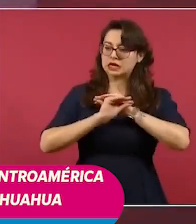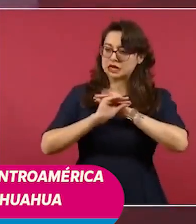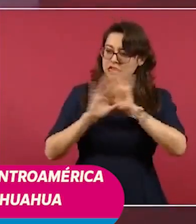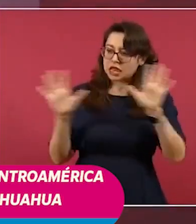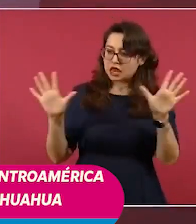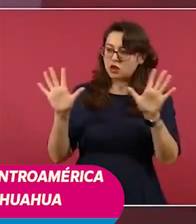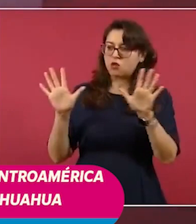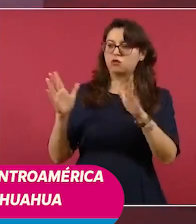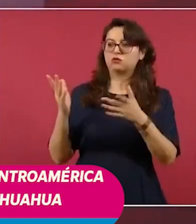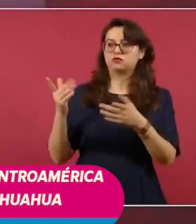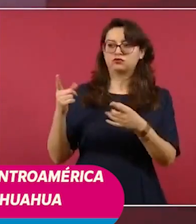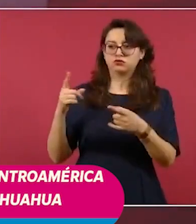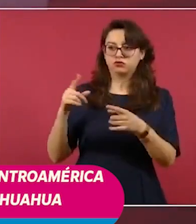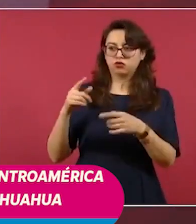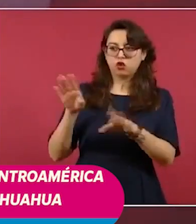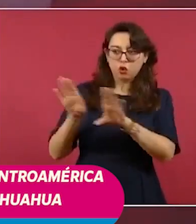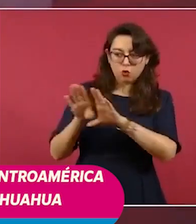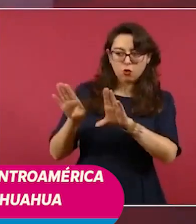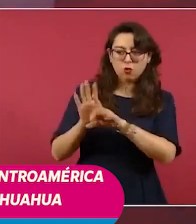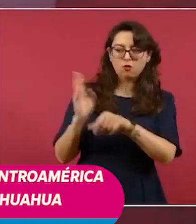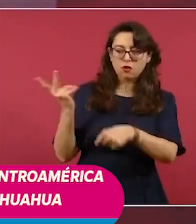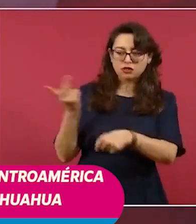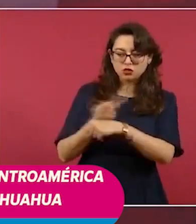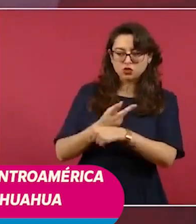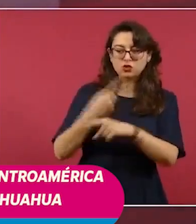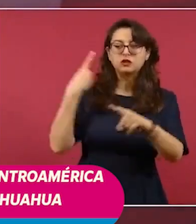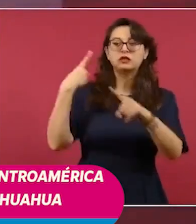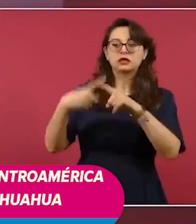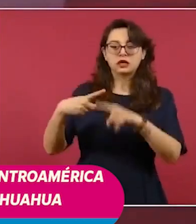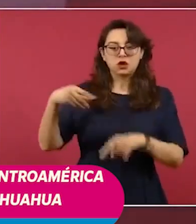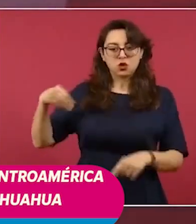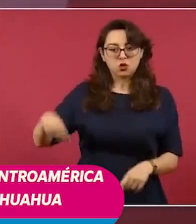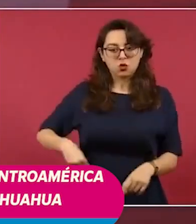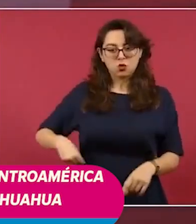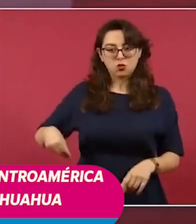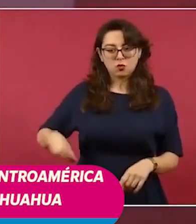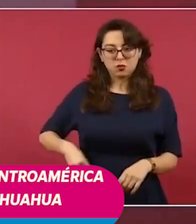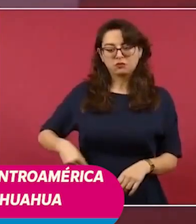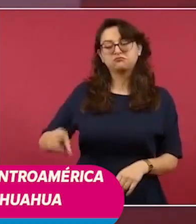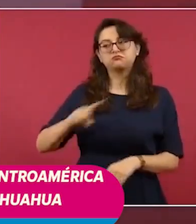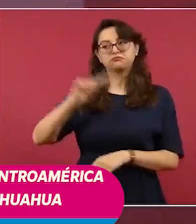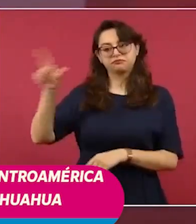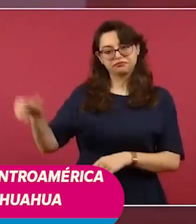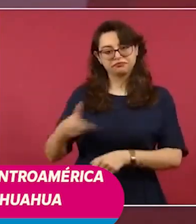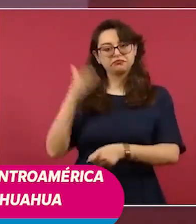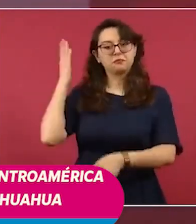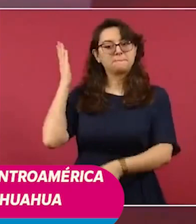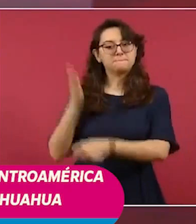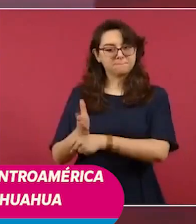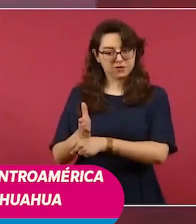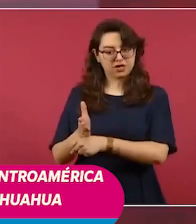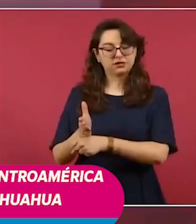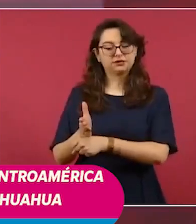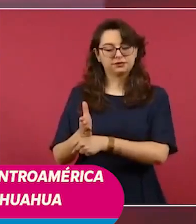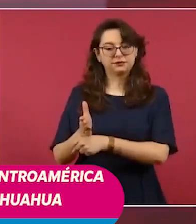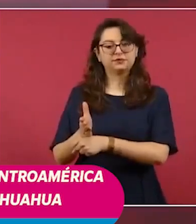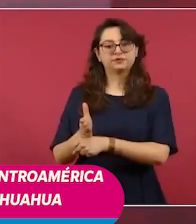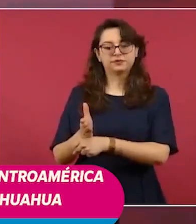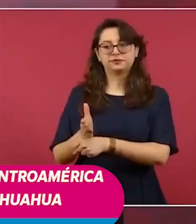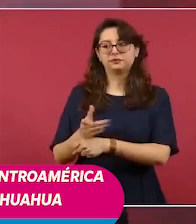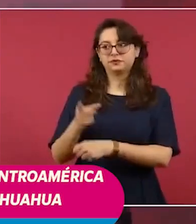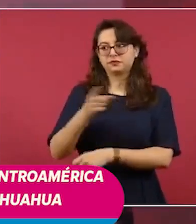responsabilidades y se castigue de conformidad con la ley a quienes